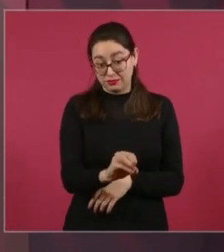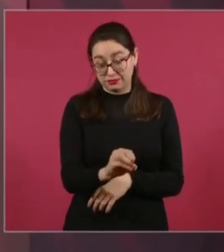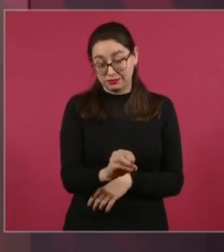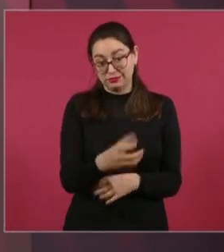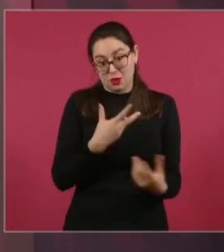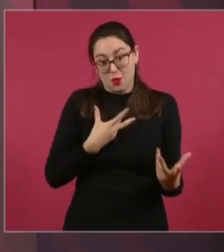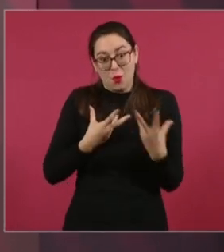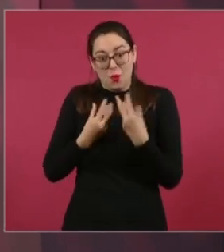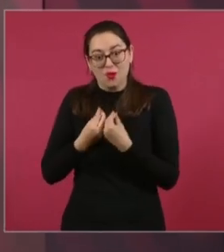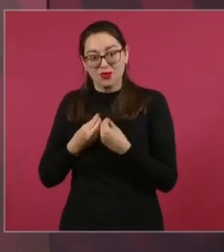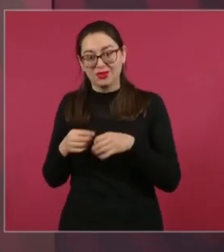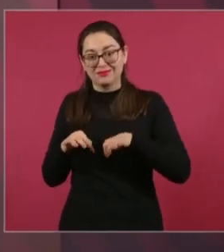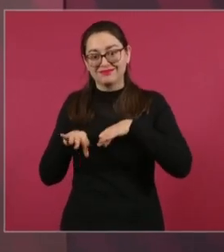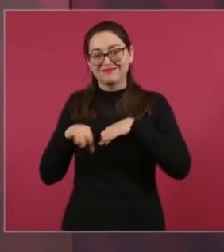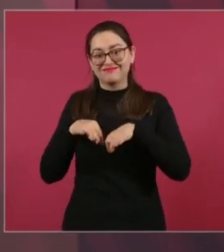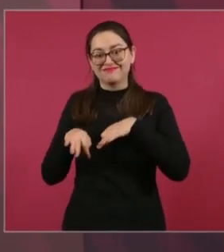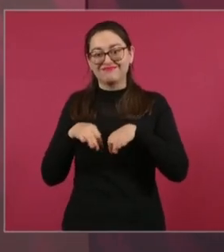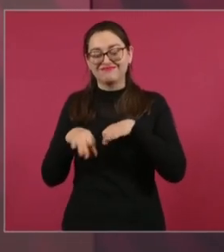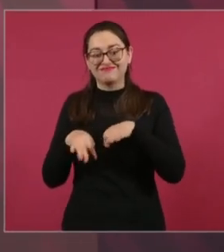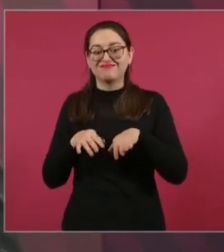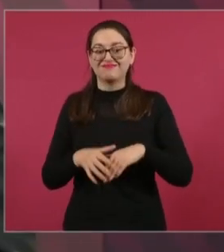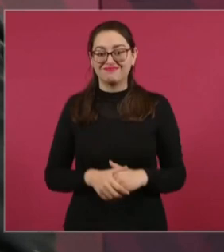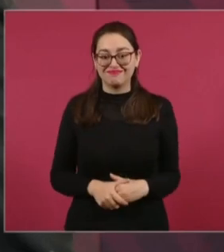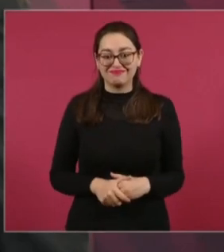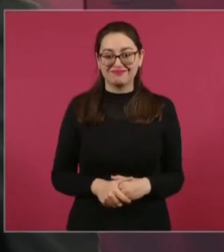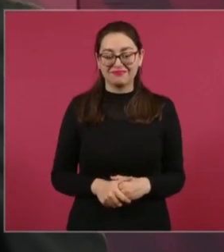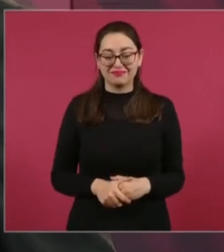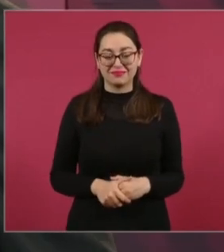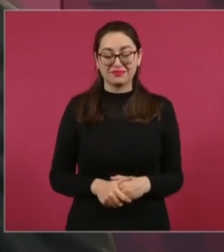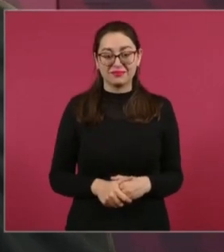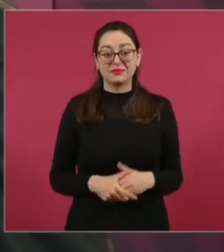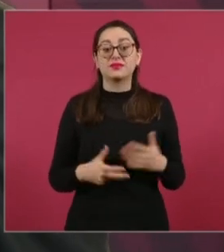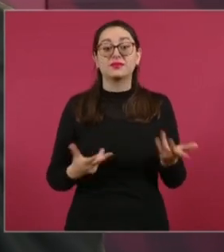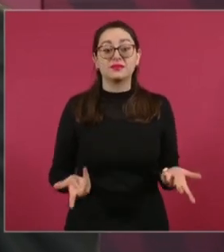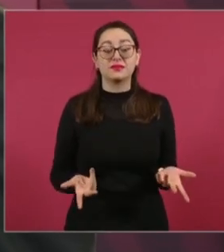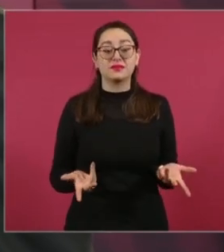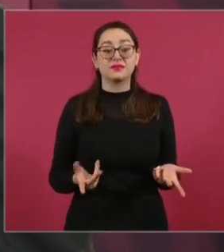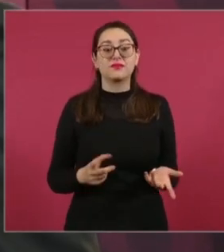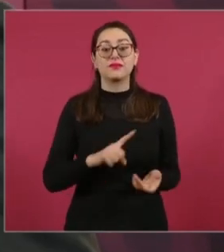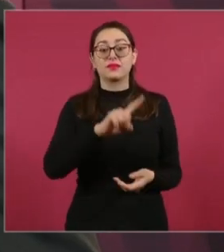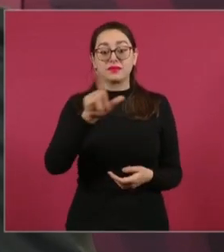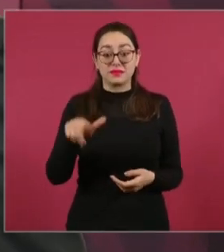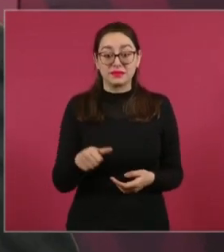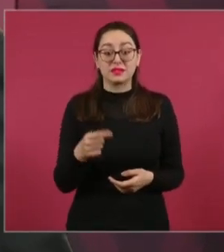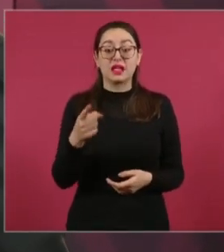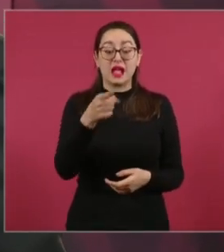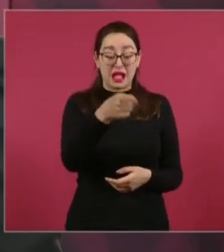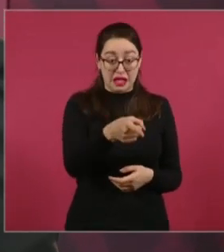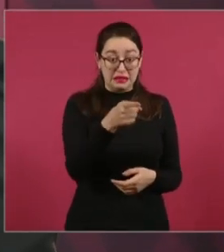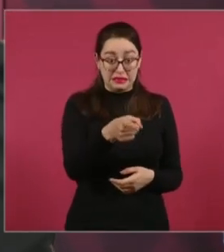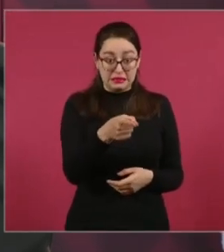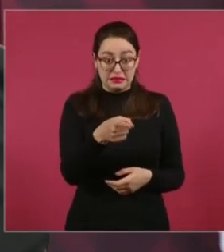y se va de ahí a la política y luego